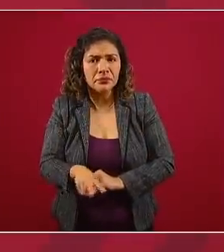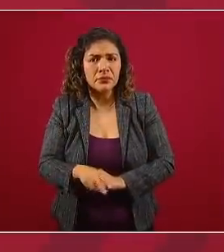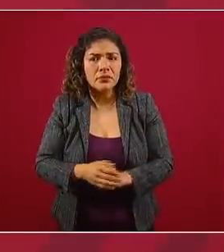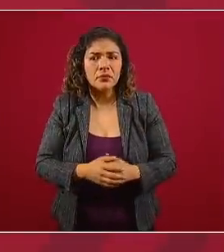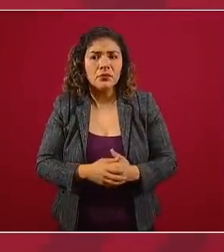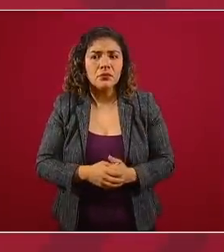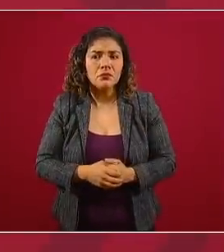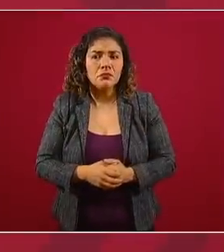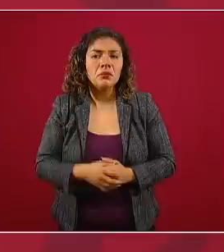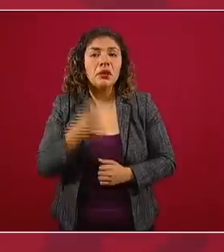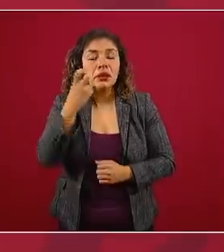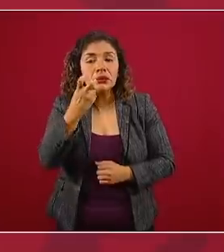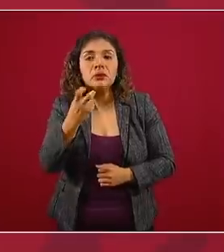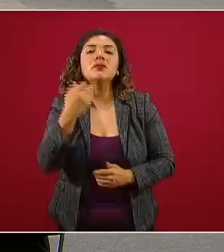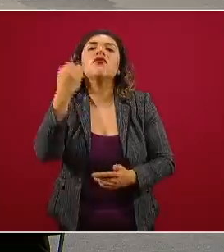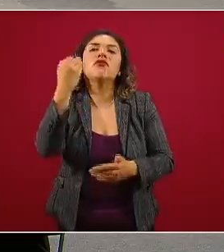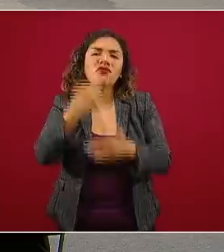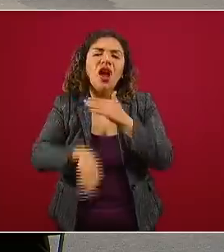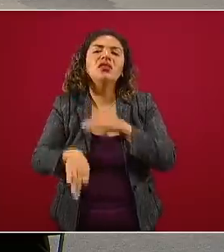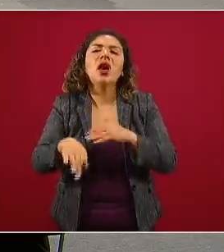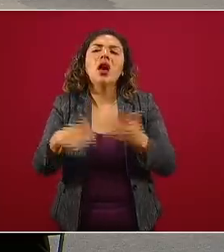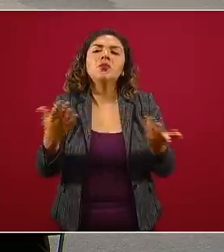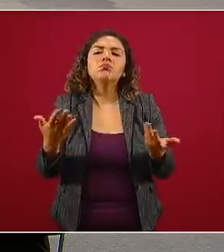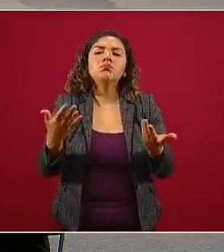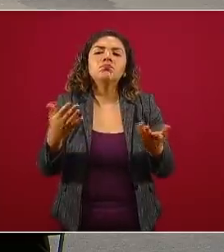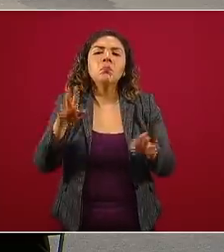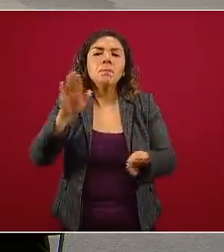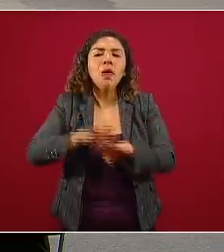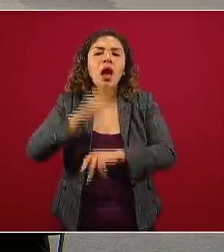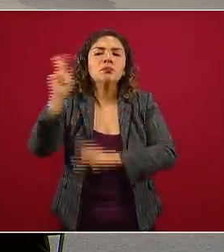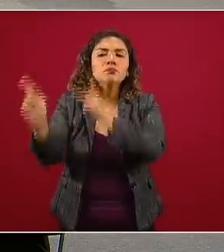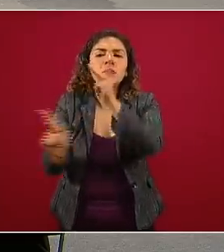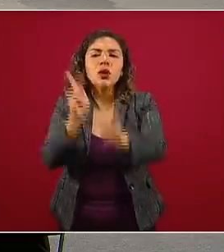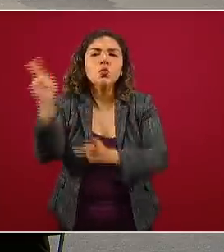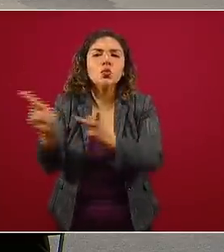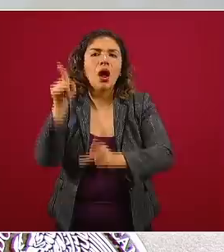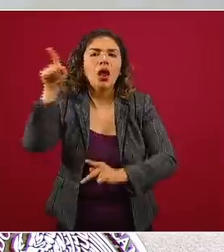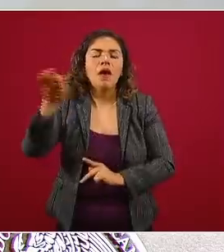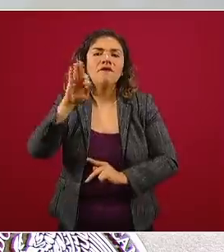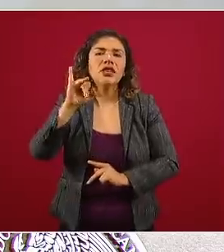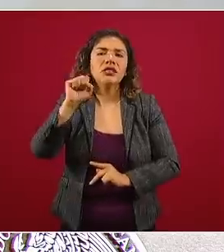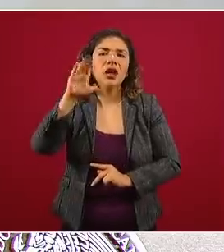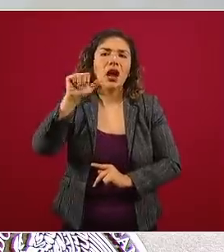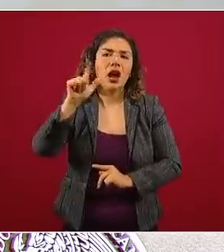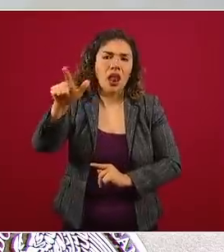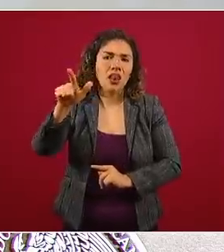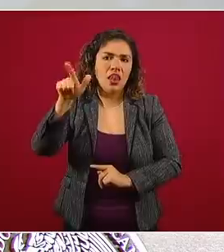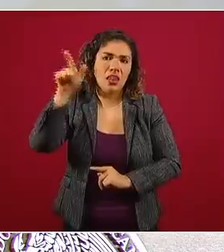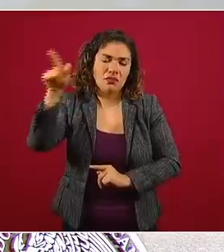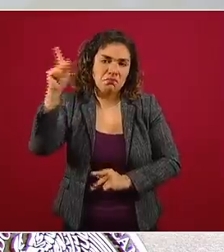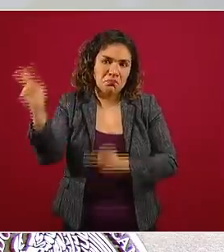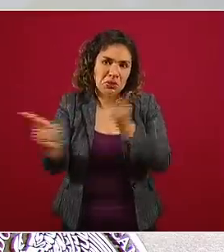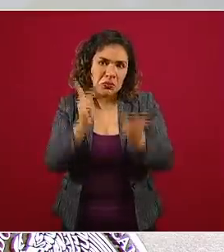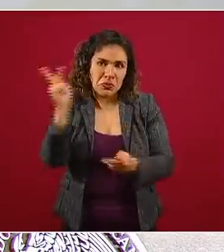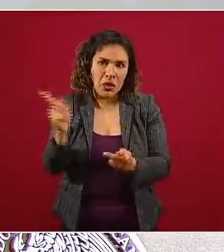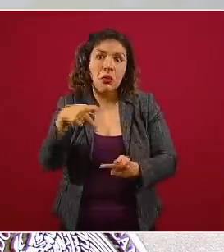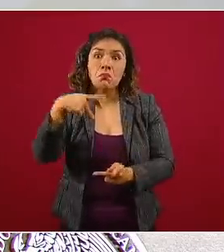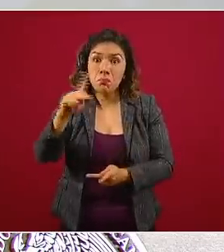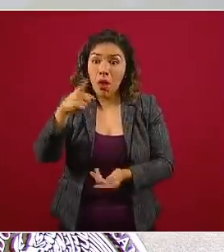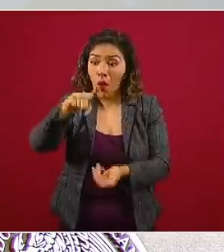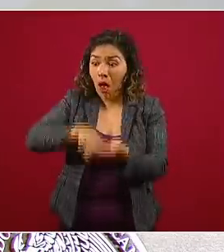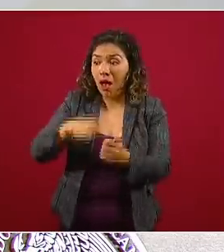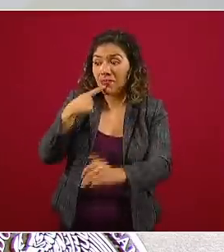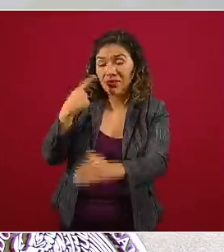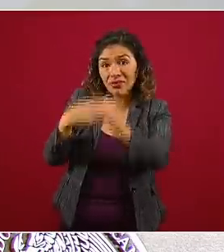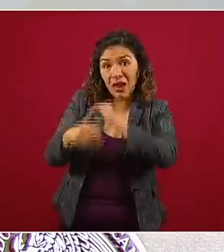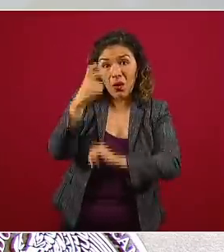sería cosa de qué se preguntara a la fiscalía pero son denuncias